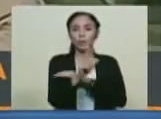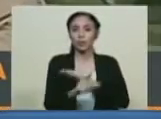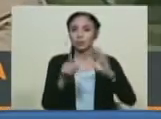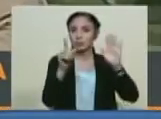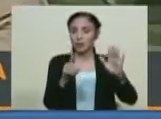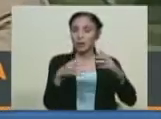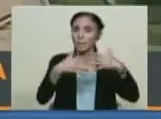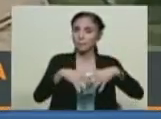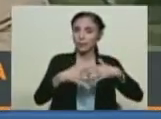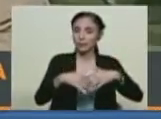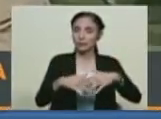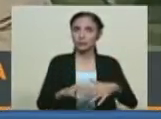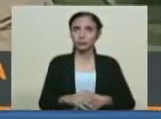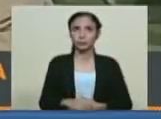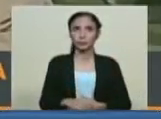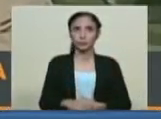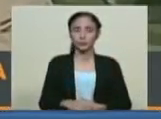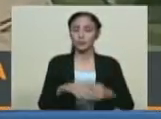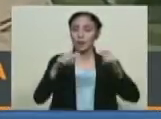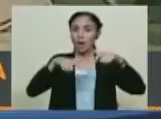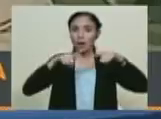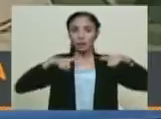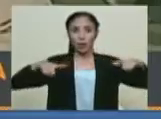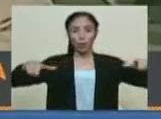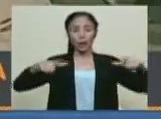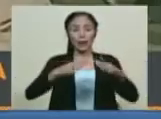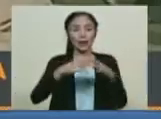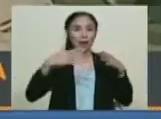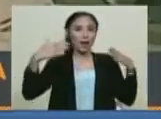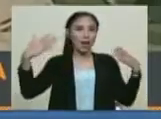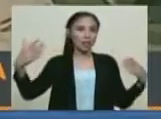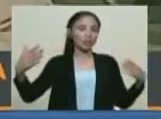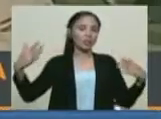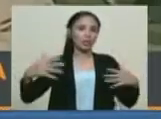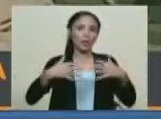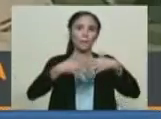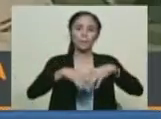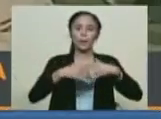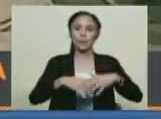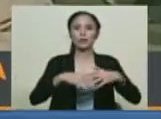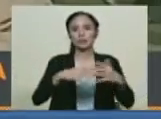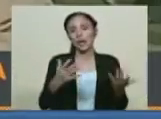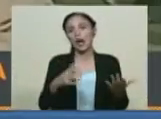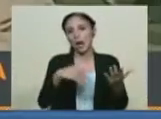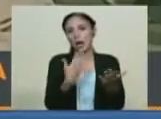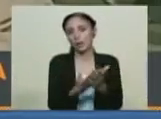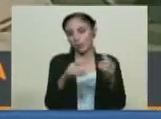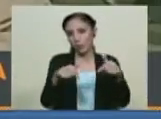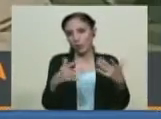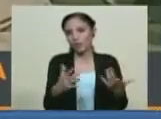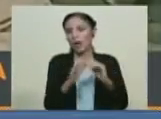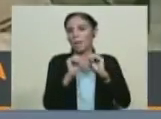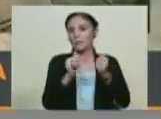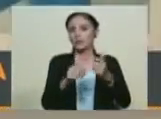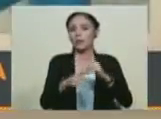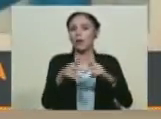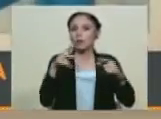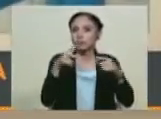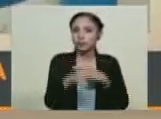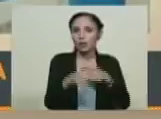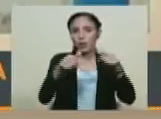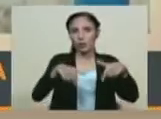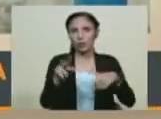Macanao es la planta más grande de desalinización que hasta hoy se haya instalado e inaugurado en